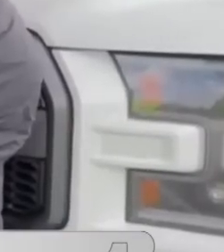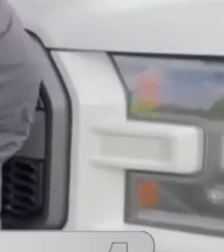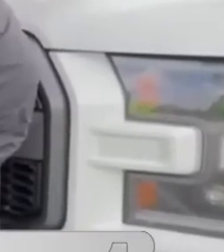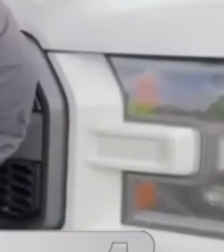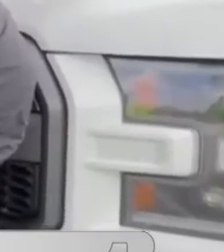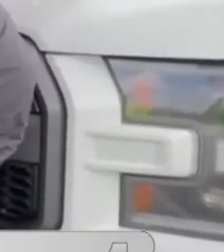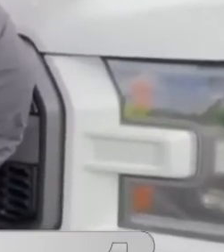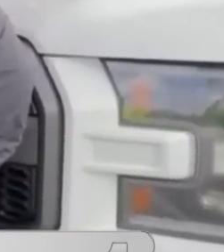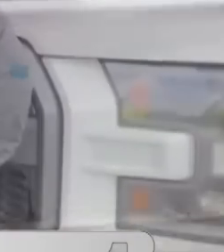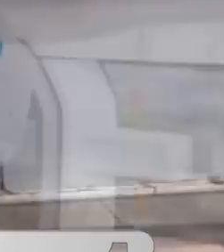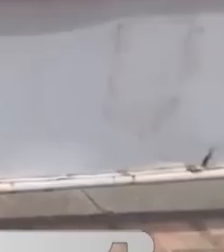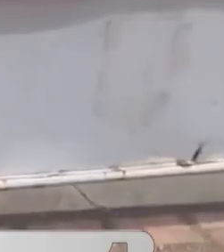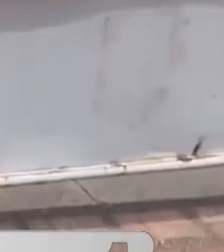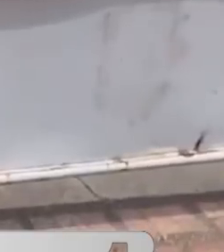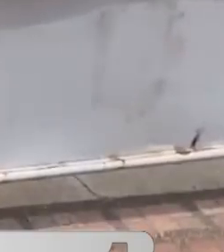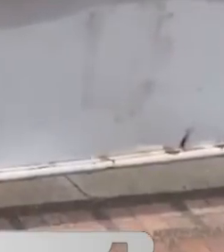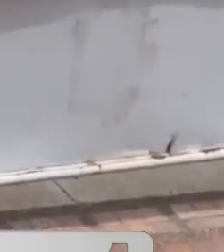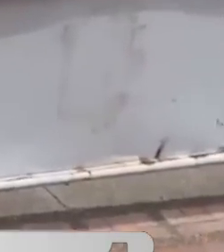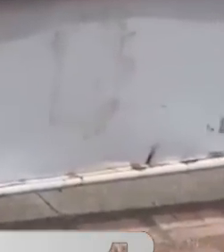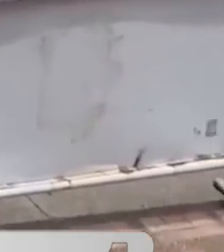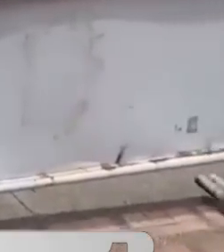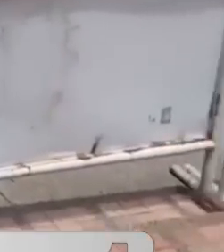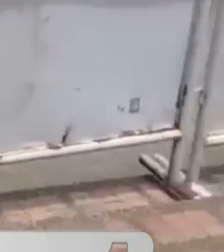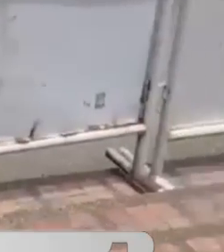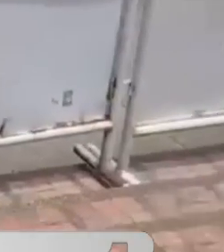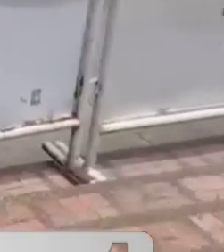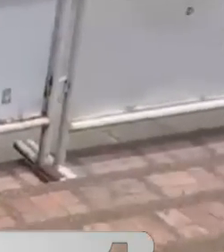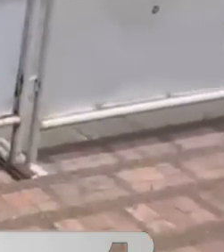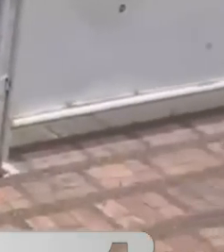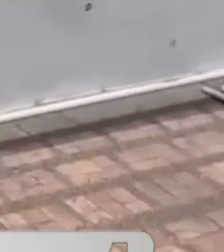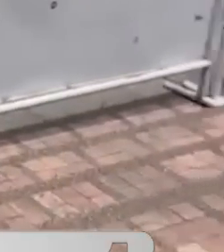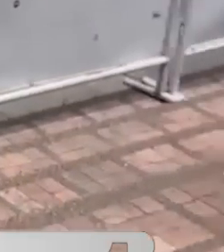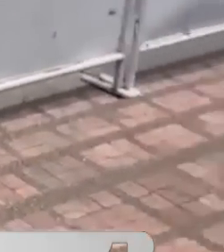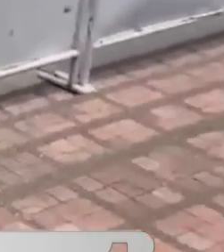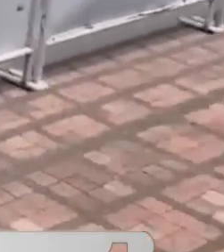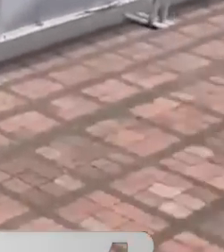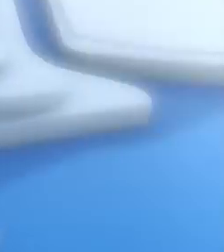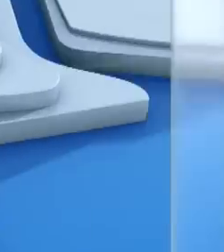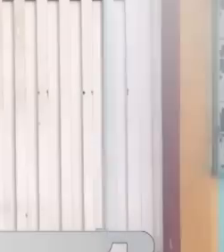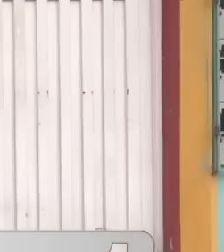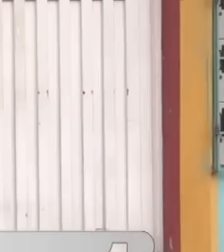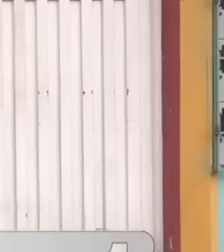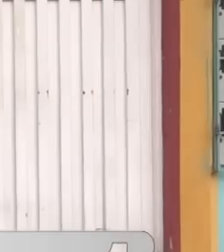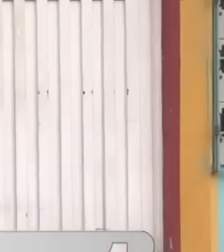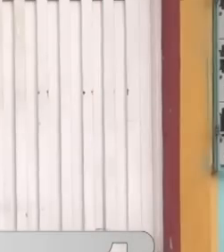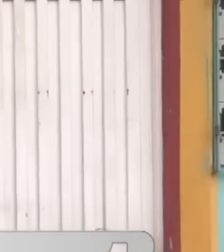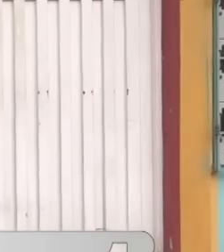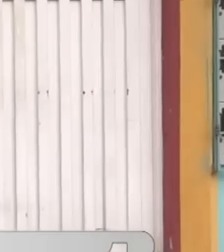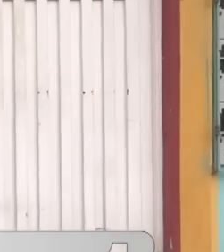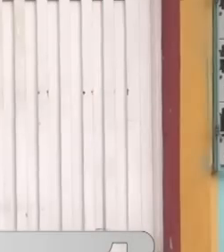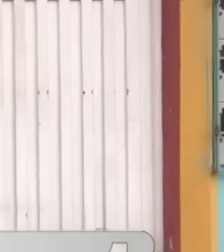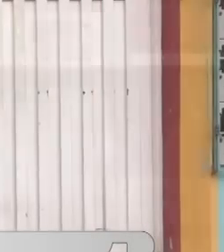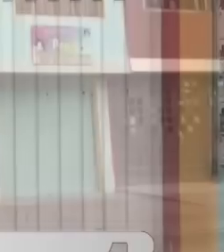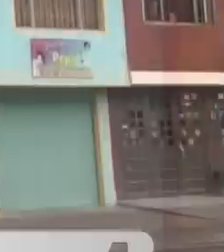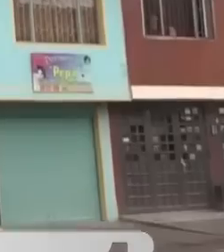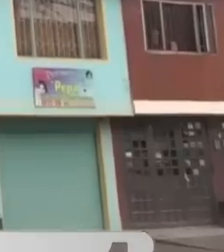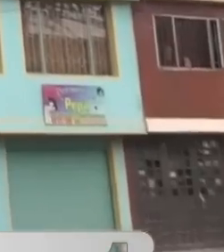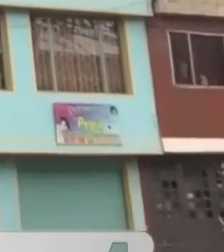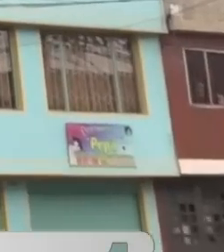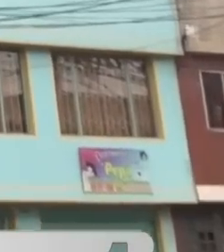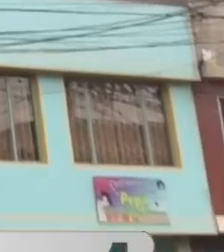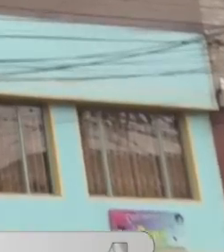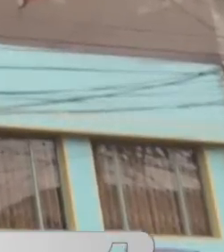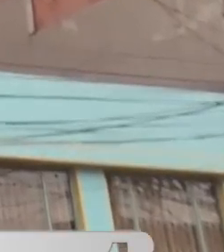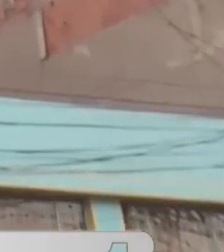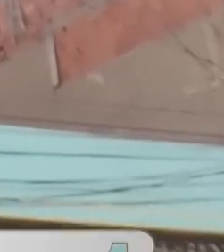Capturan a alias Toño, mano derecha de Chiquito Malo, líder del Clan del Golfo. Atroz crimen en Bogotá. Joven